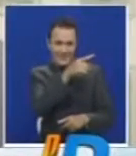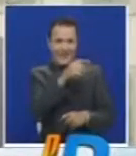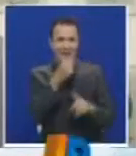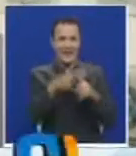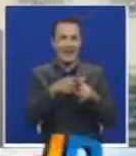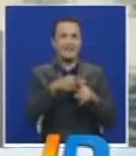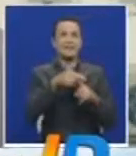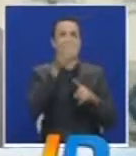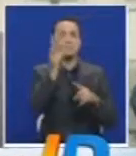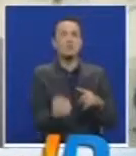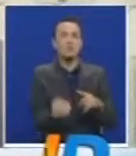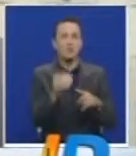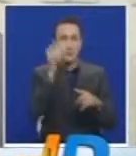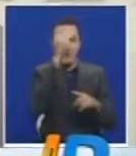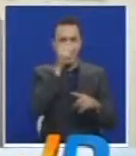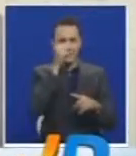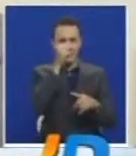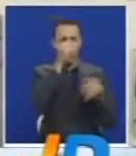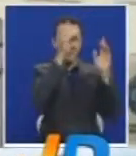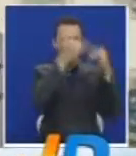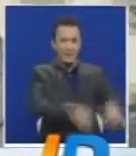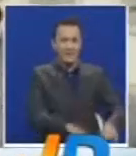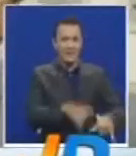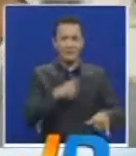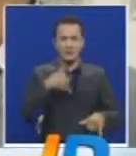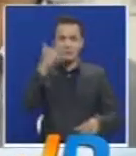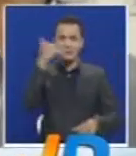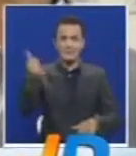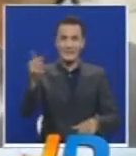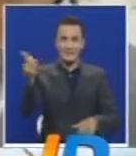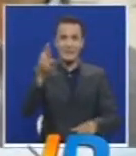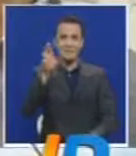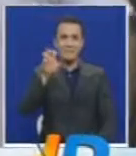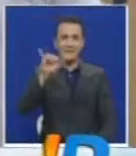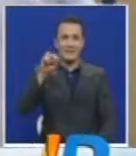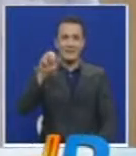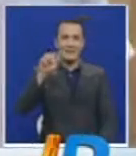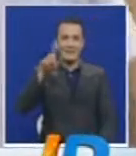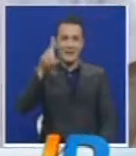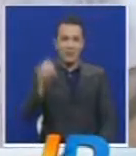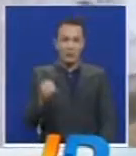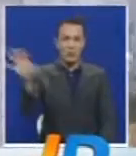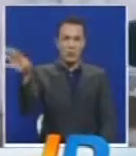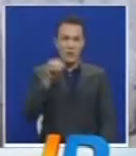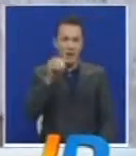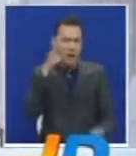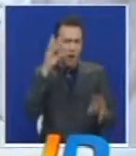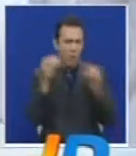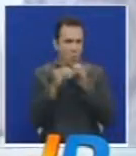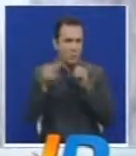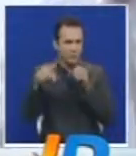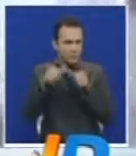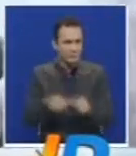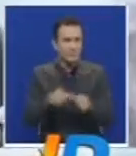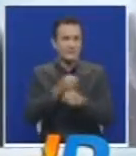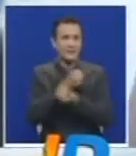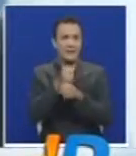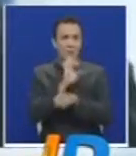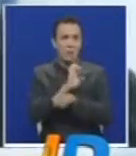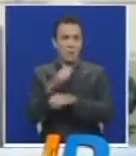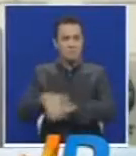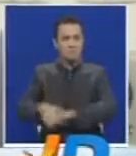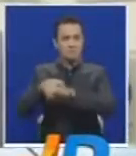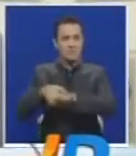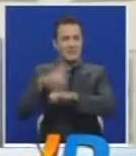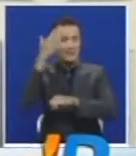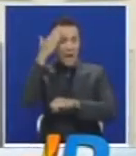de Sudáfrica, inmediatamente le llamé al profesor Reinaldo Rueda. Llegamos a un acuerdo, nos dimos la mano.